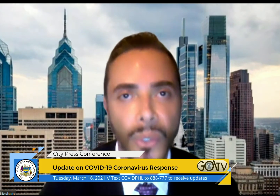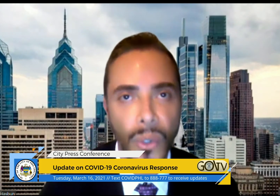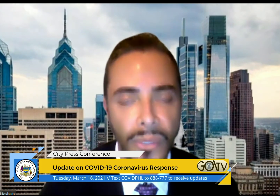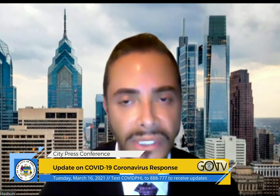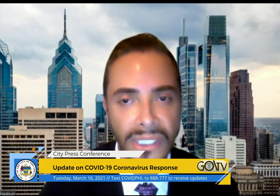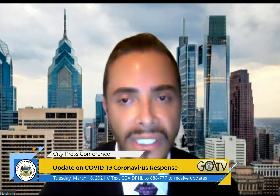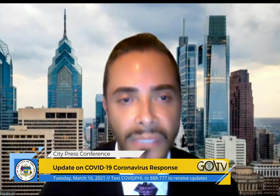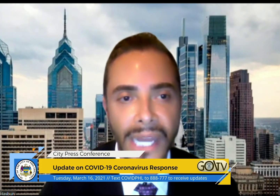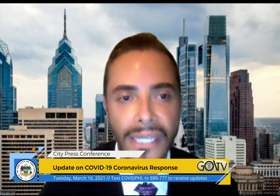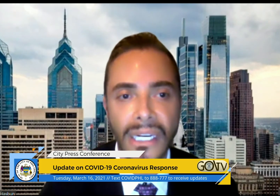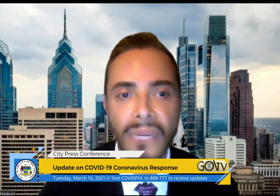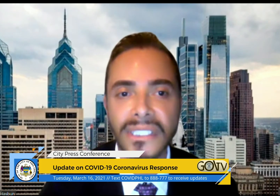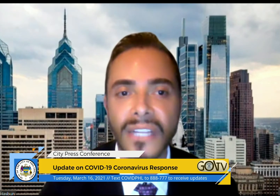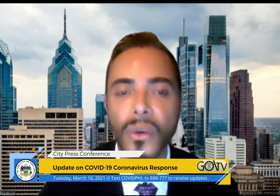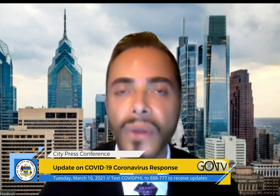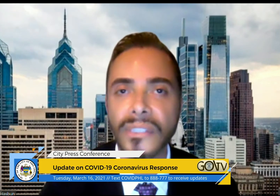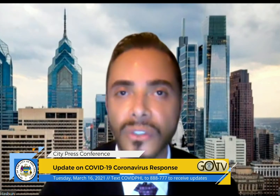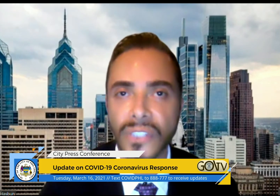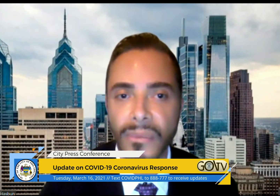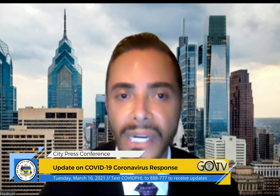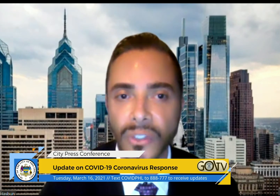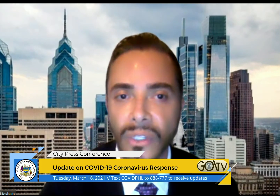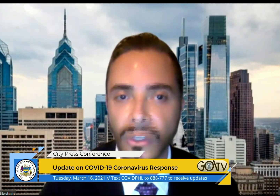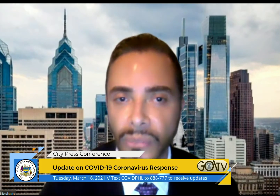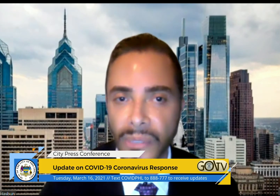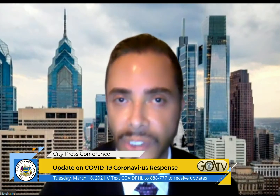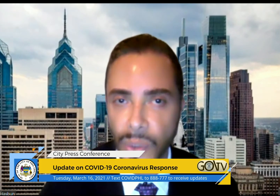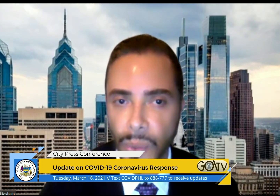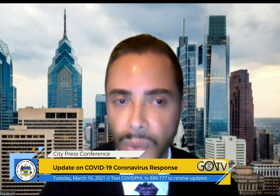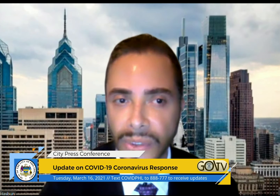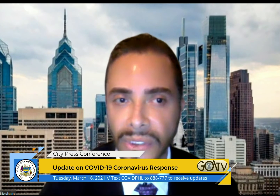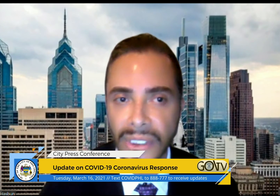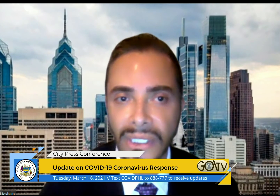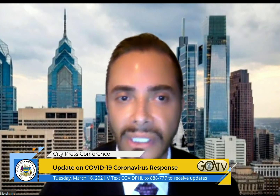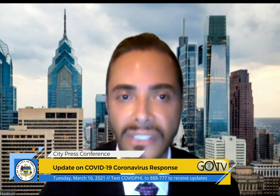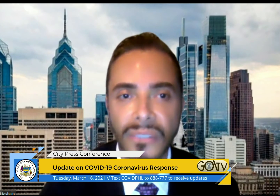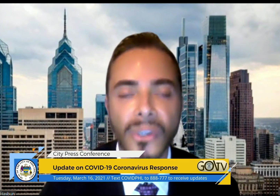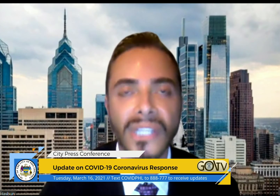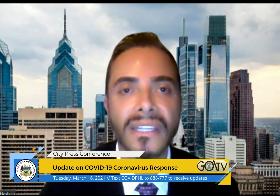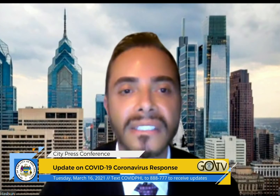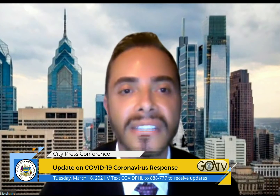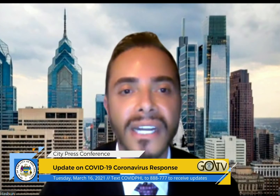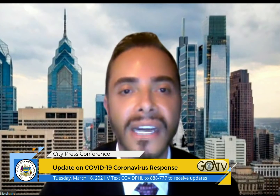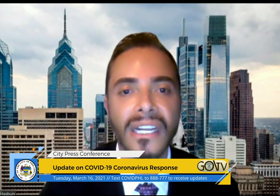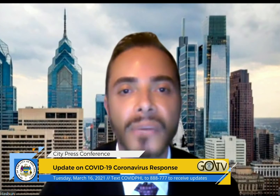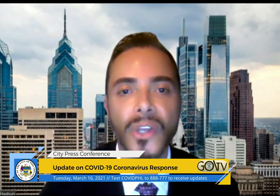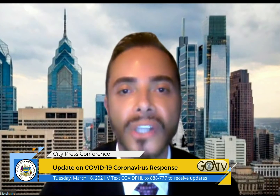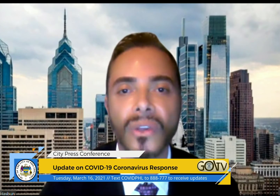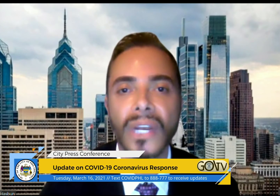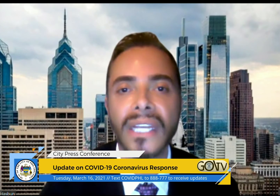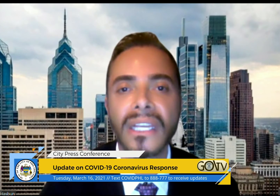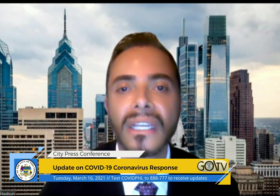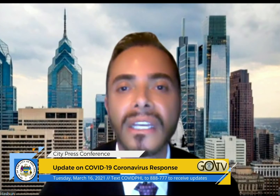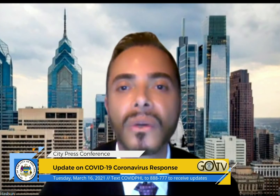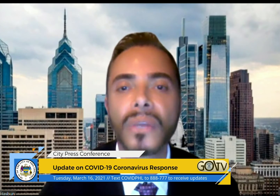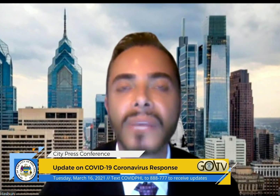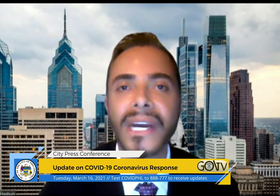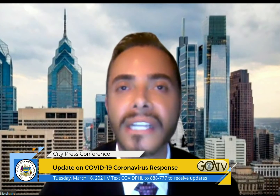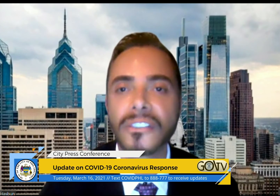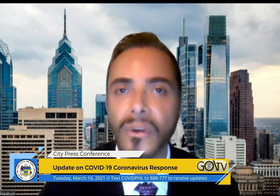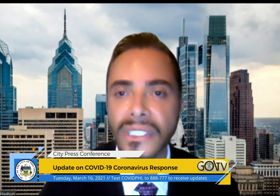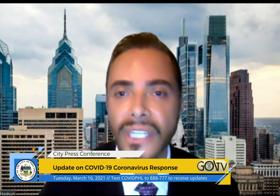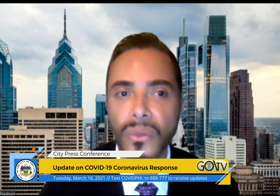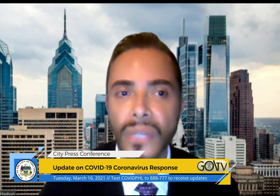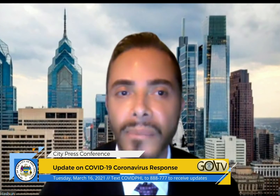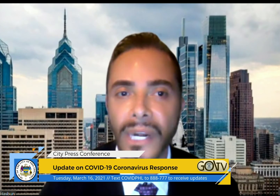y promulgó el presidente Biden el pasado jueves 11 de marzo del 2021. Es importante destacar que el proyecto de ley incluye